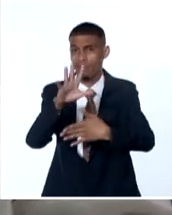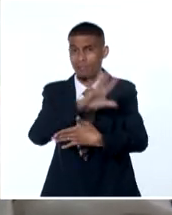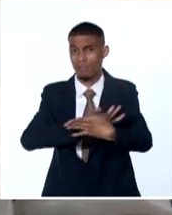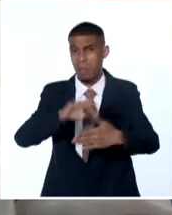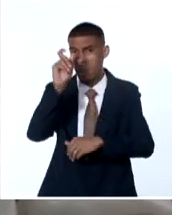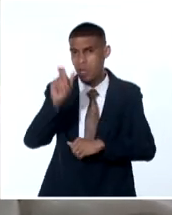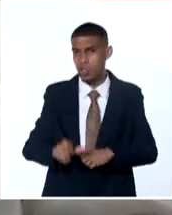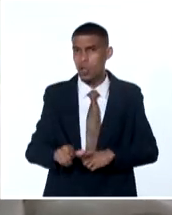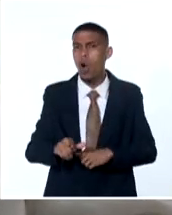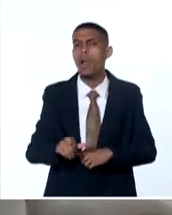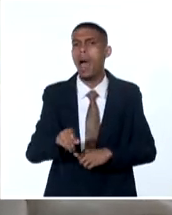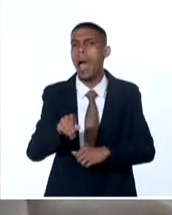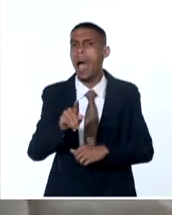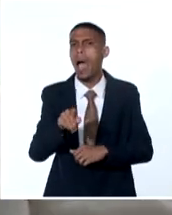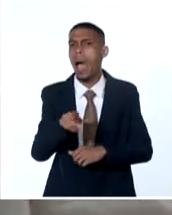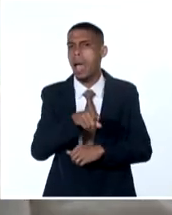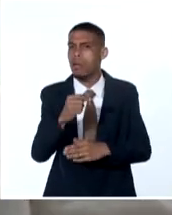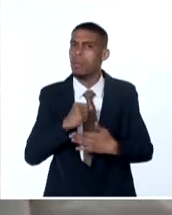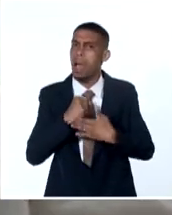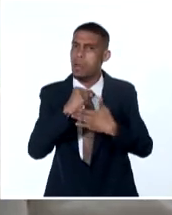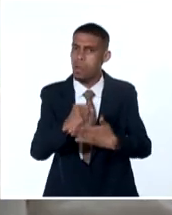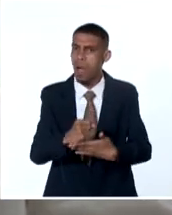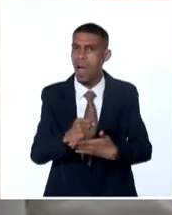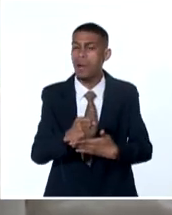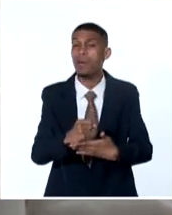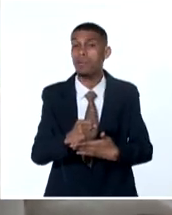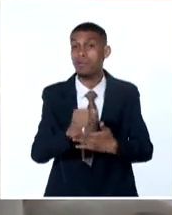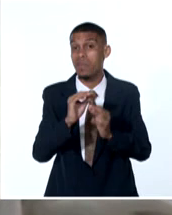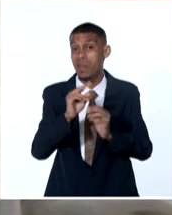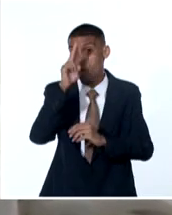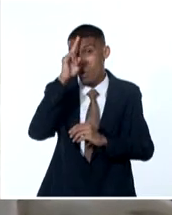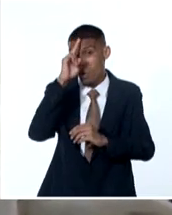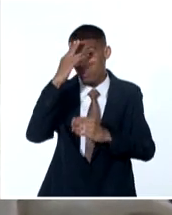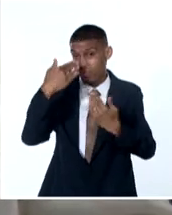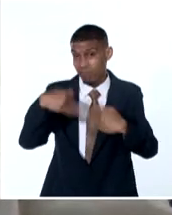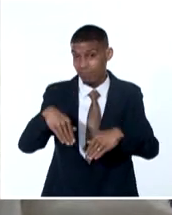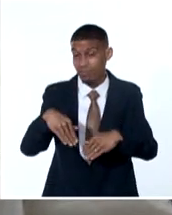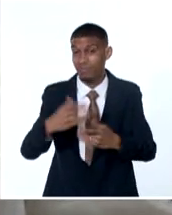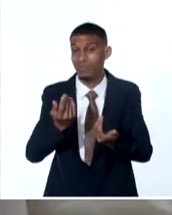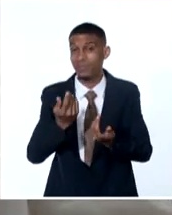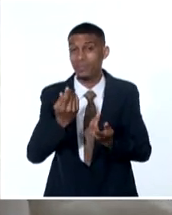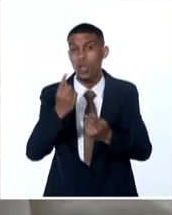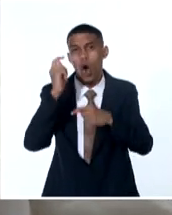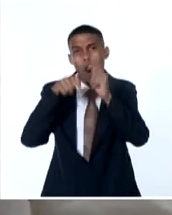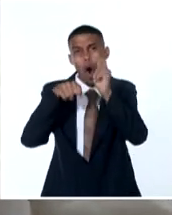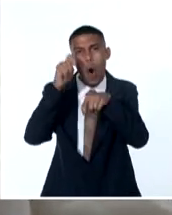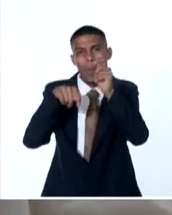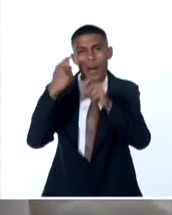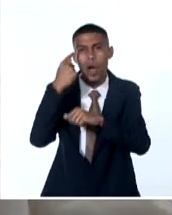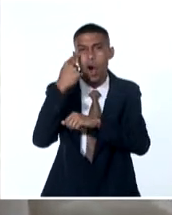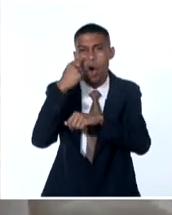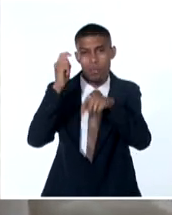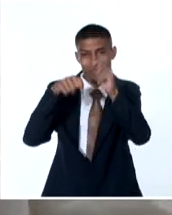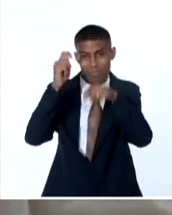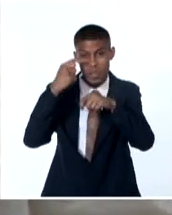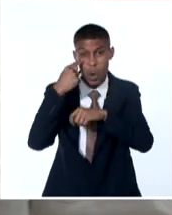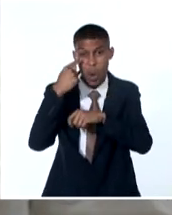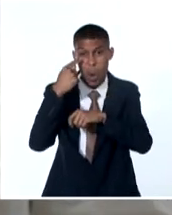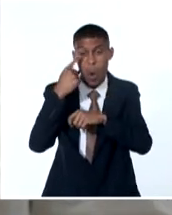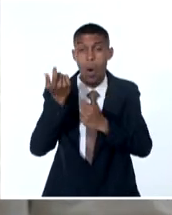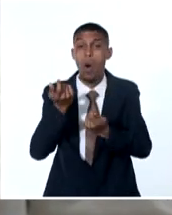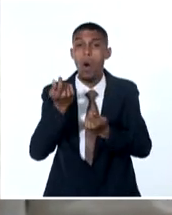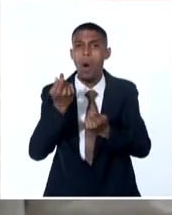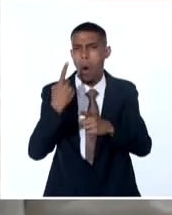caribeños a través de la misión Milagro y el Alba, o que se haya implantado el método Yo Sí Puedo